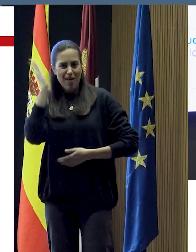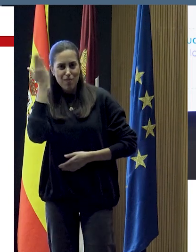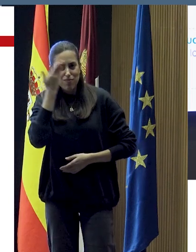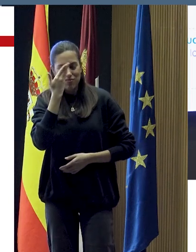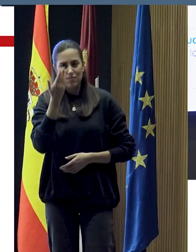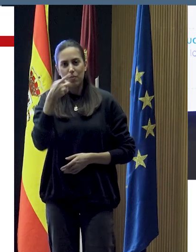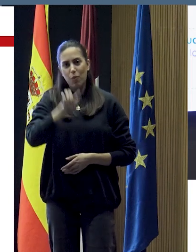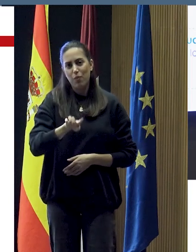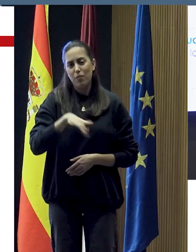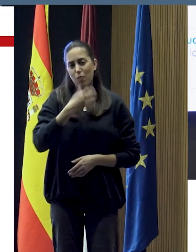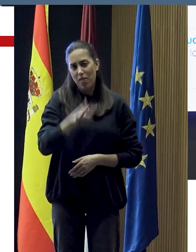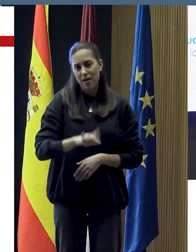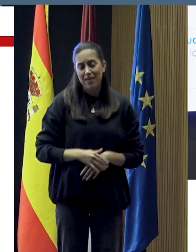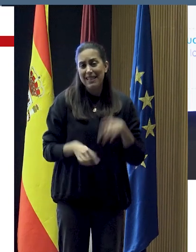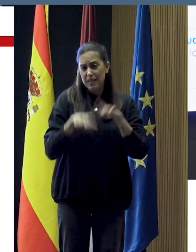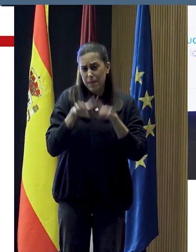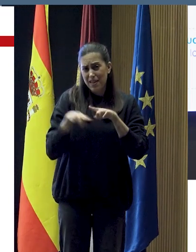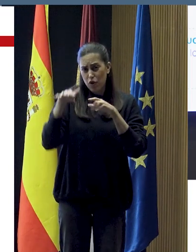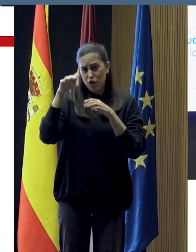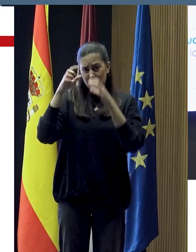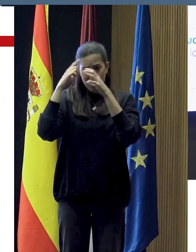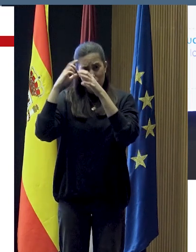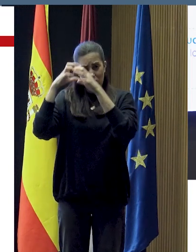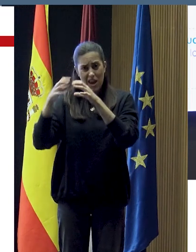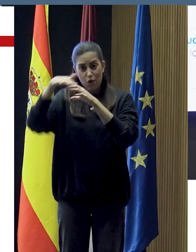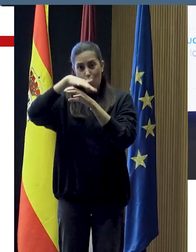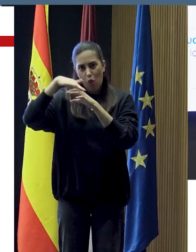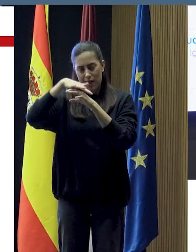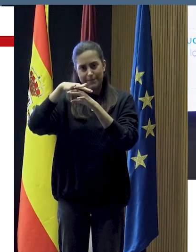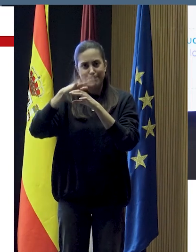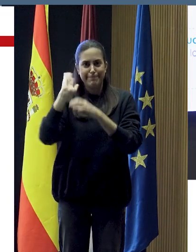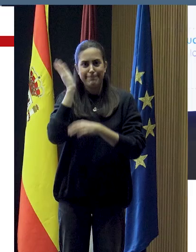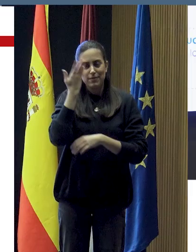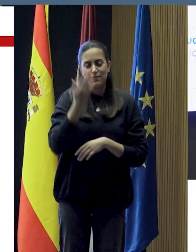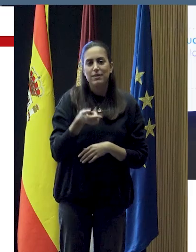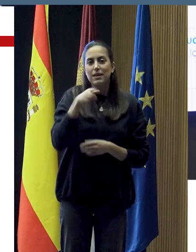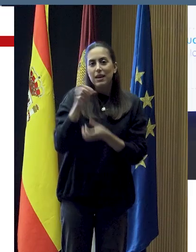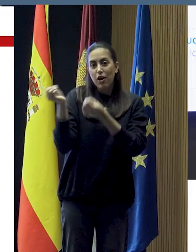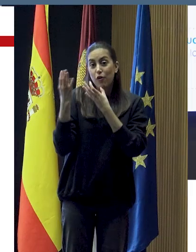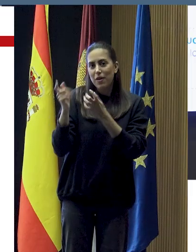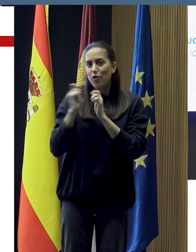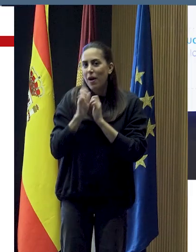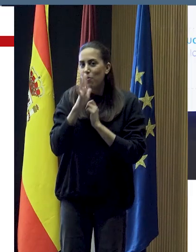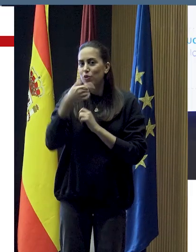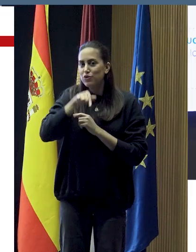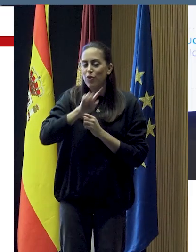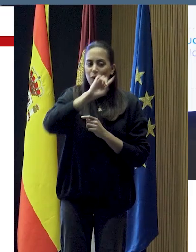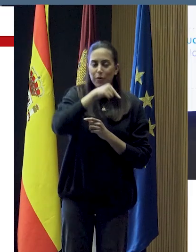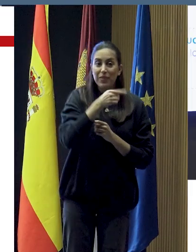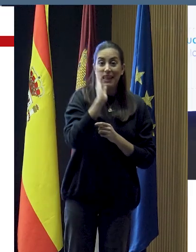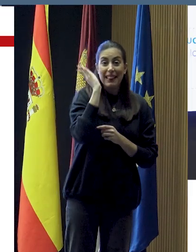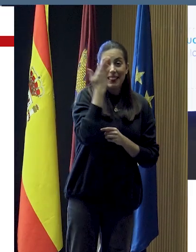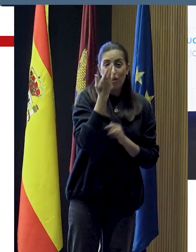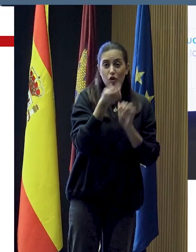regiones determinadas del cerebro, ¿vale? Esto nos ha dado muchísima información porque, claro, luego lo que hacemos nosotros es replicar ese